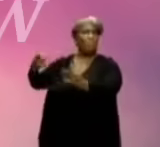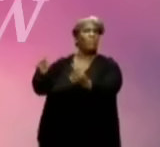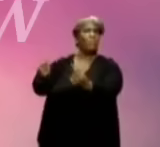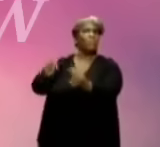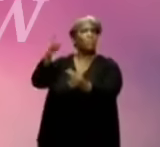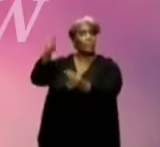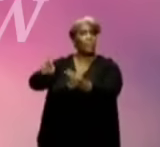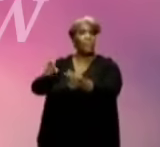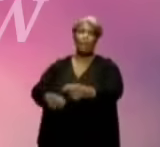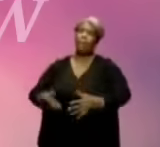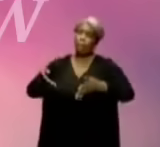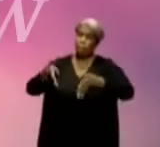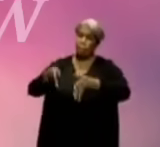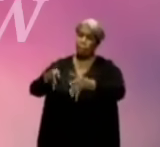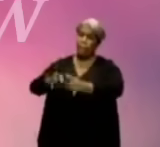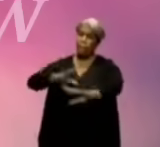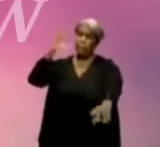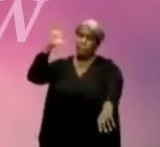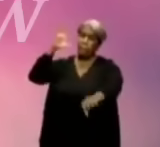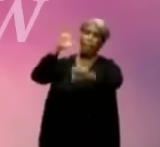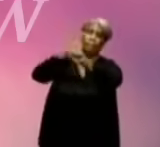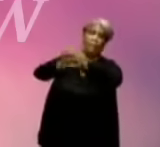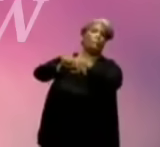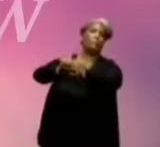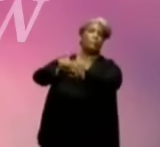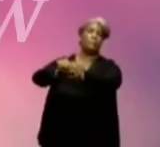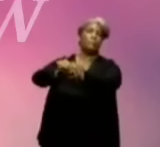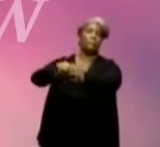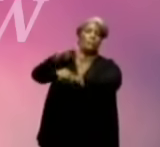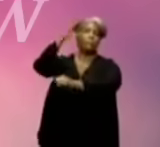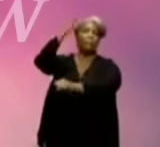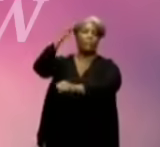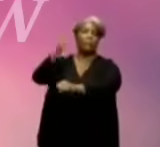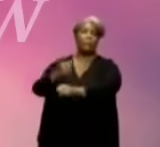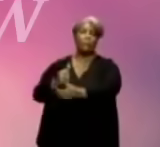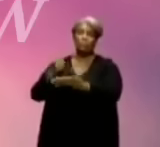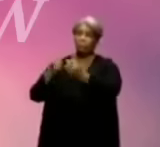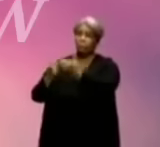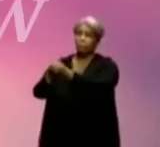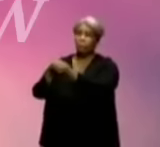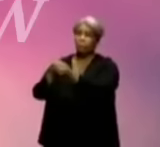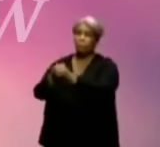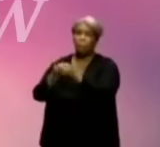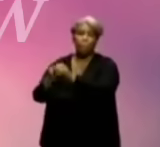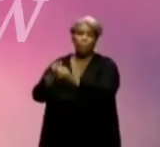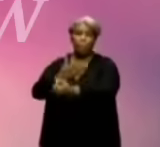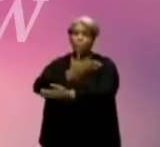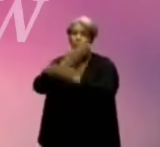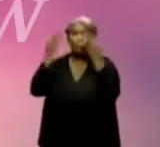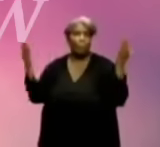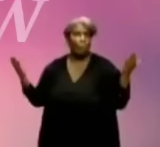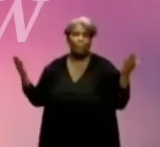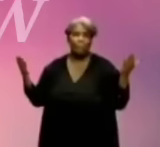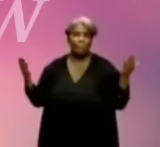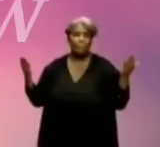Lo conviene es entregarse, porque ya no va a encontrar apoyo ni a nivel medio ni a nivel más alto.